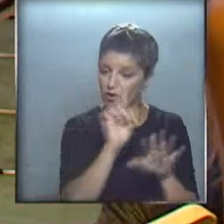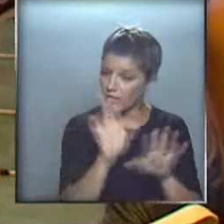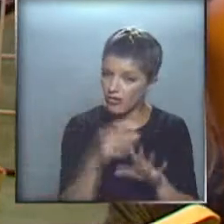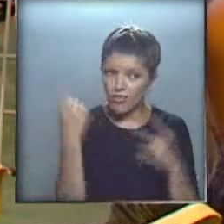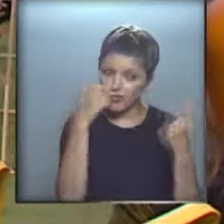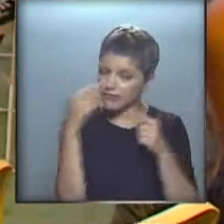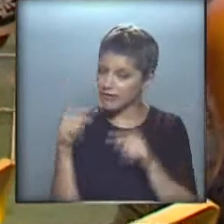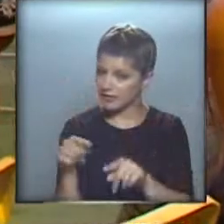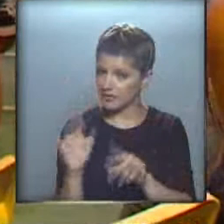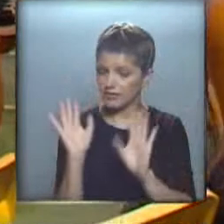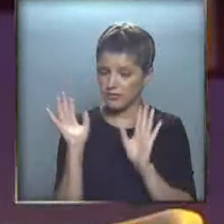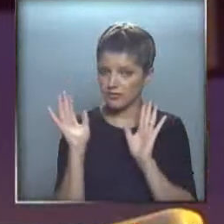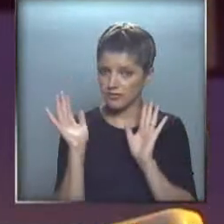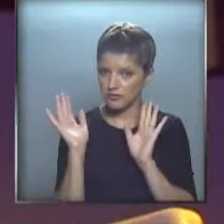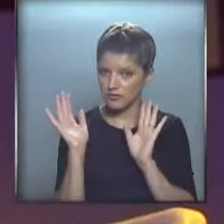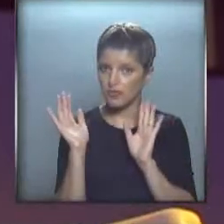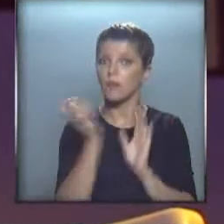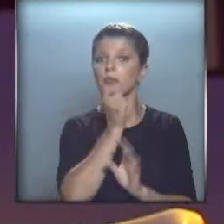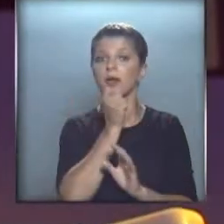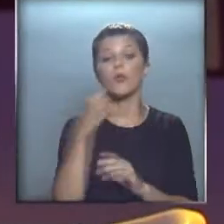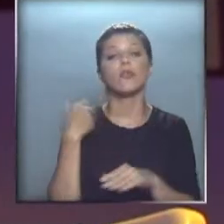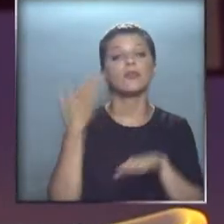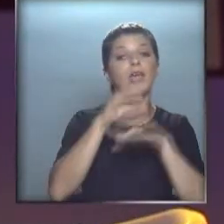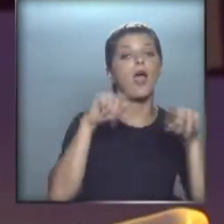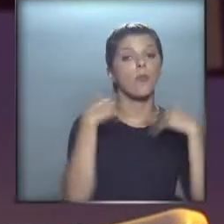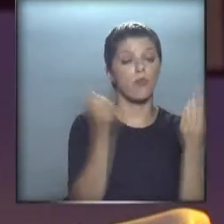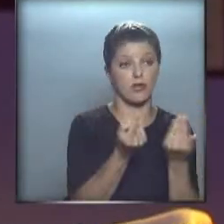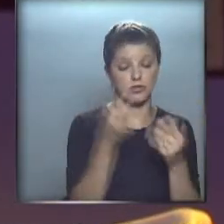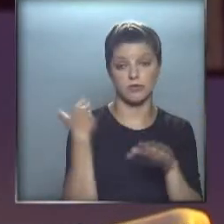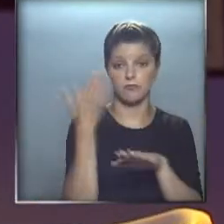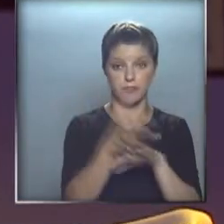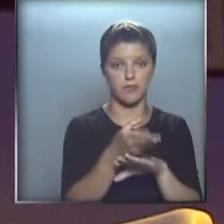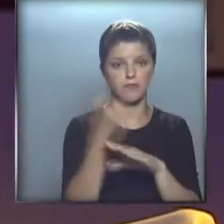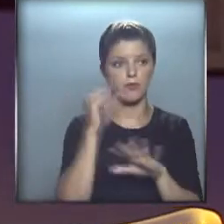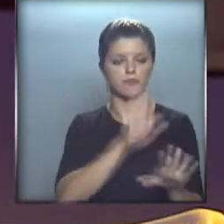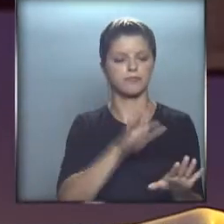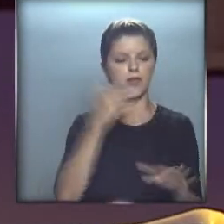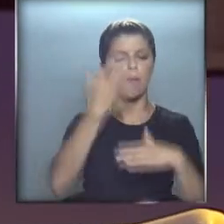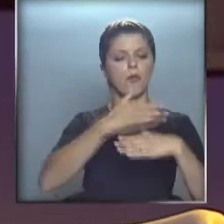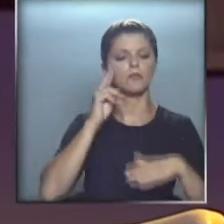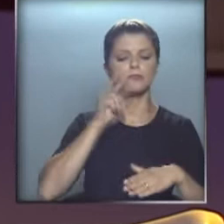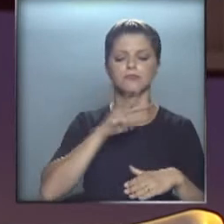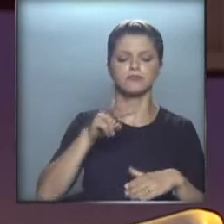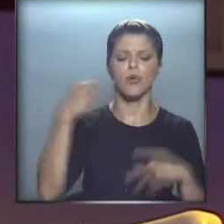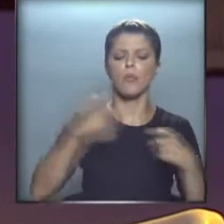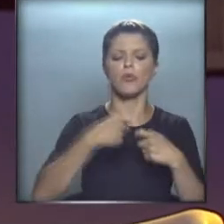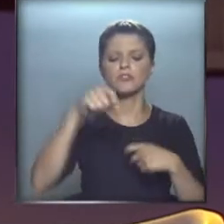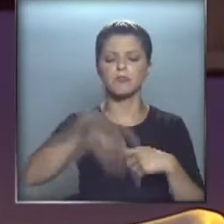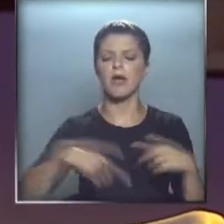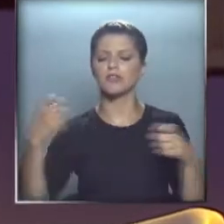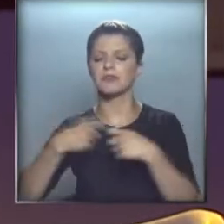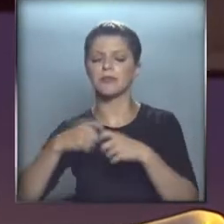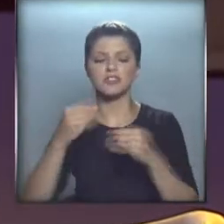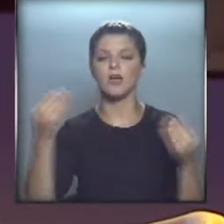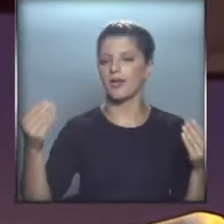también cuando hacen los boliches, el tema de la entrada, cómo te discriminan cuando entras. Porque te pones zapatos, pues te pones zapatillas. En